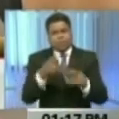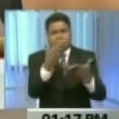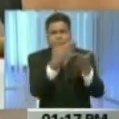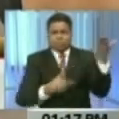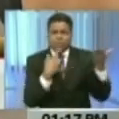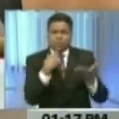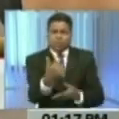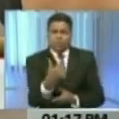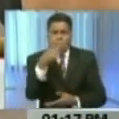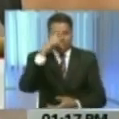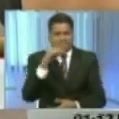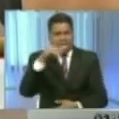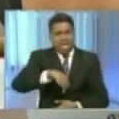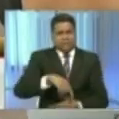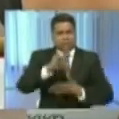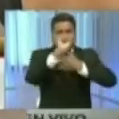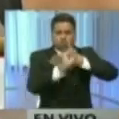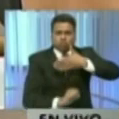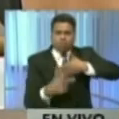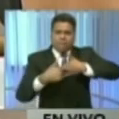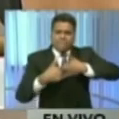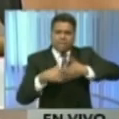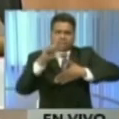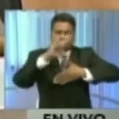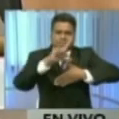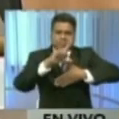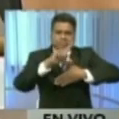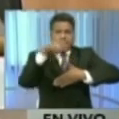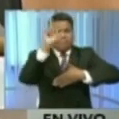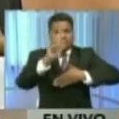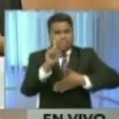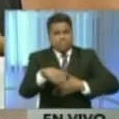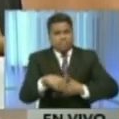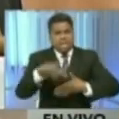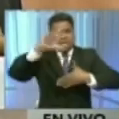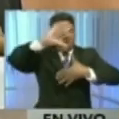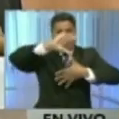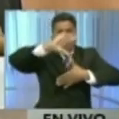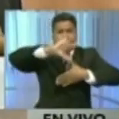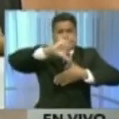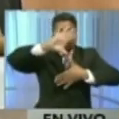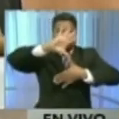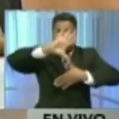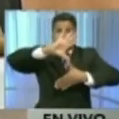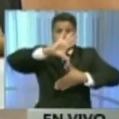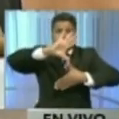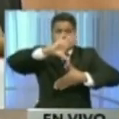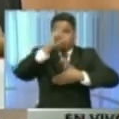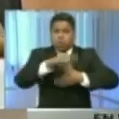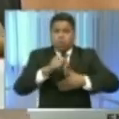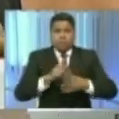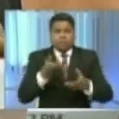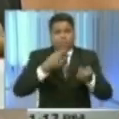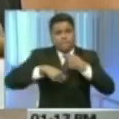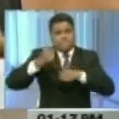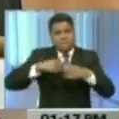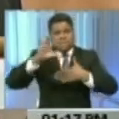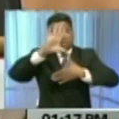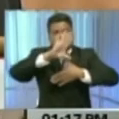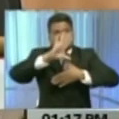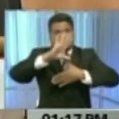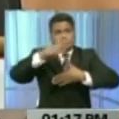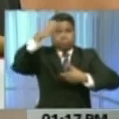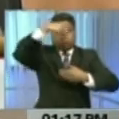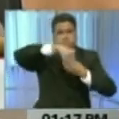que Sudamérica y América Latina en general ha reducido su comercio intrarregional. Está viendo